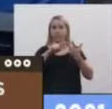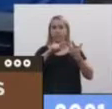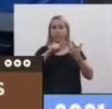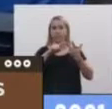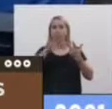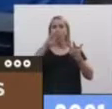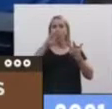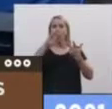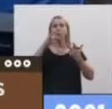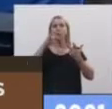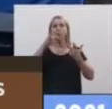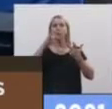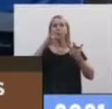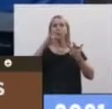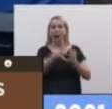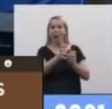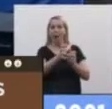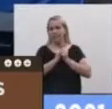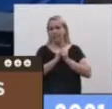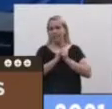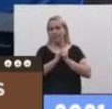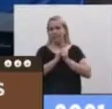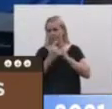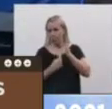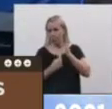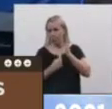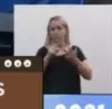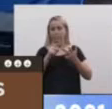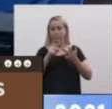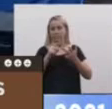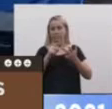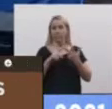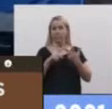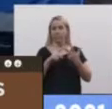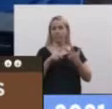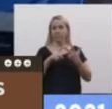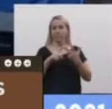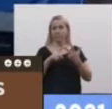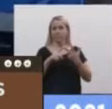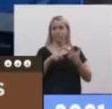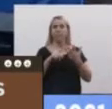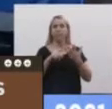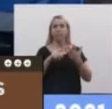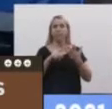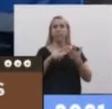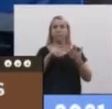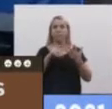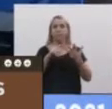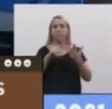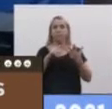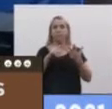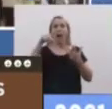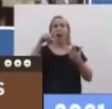2021 hay un ajuste con respecto a 2020, pero el ajuste es menor de lo que sería si le quitamos los gastos de la